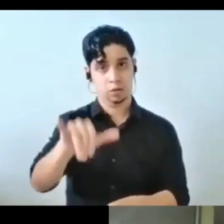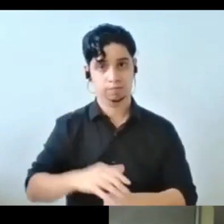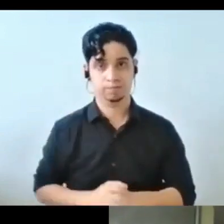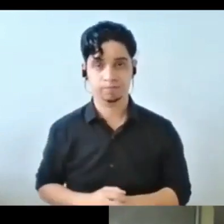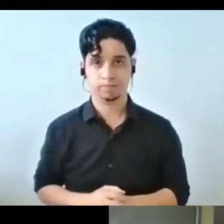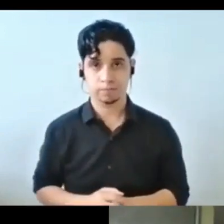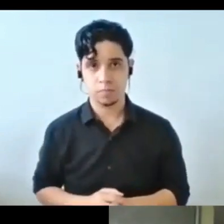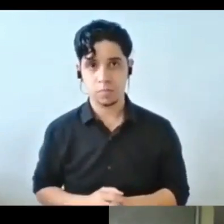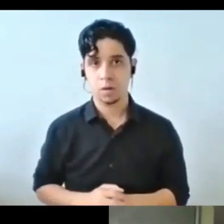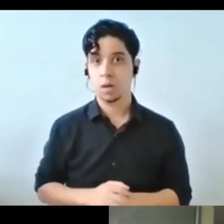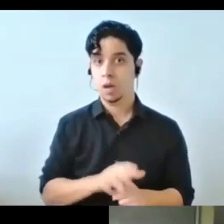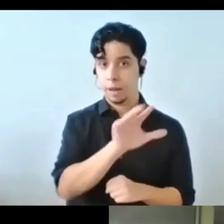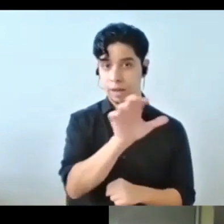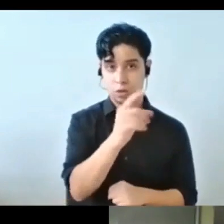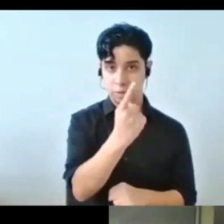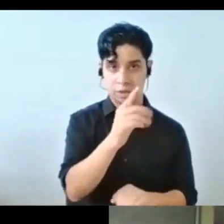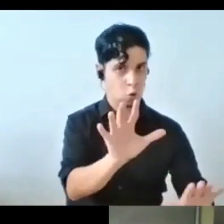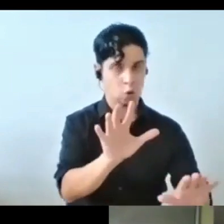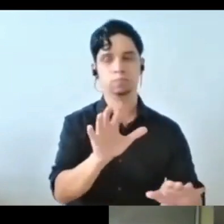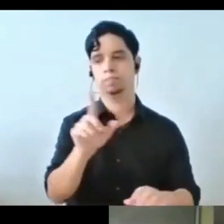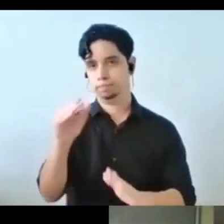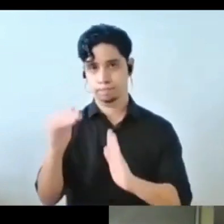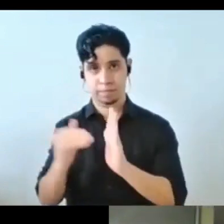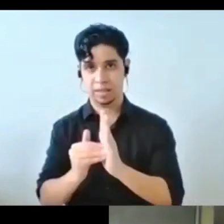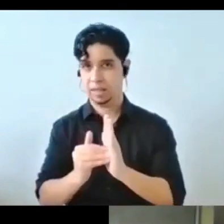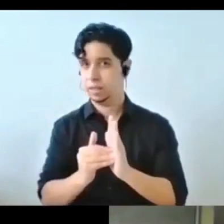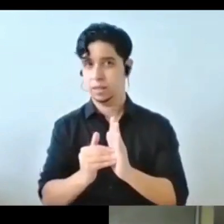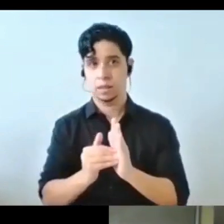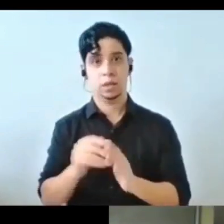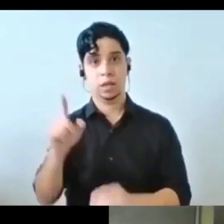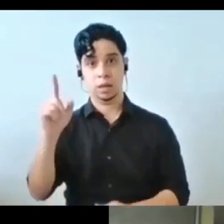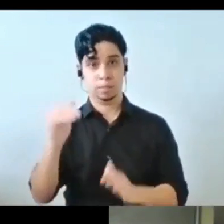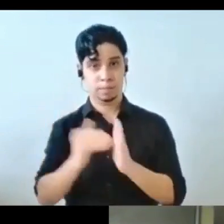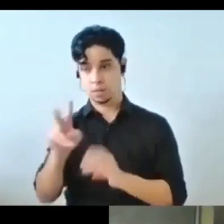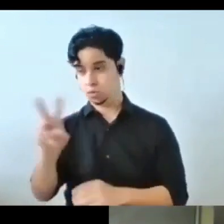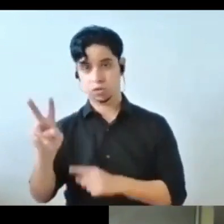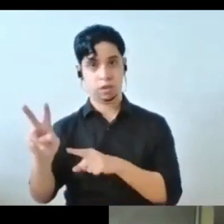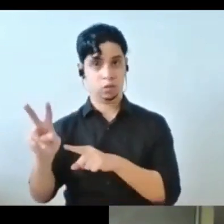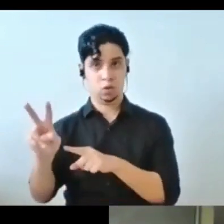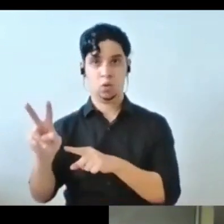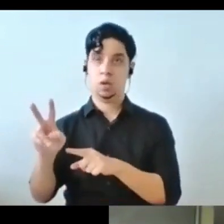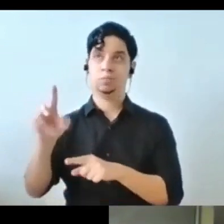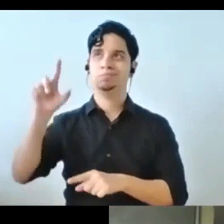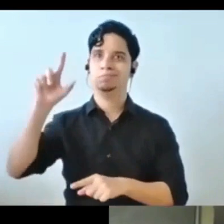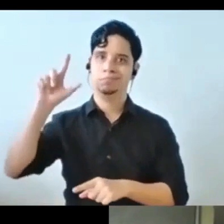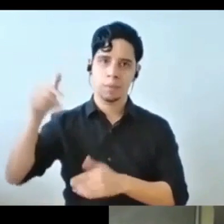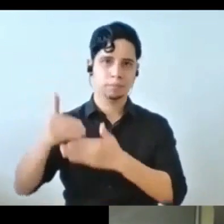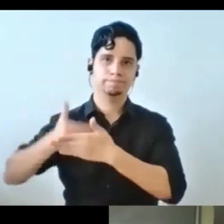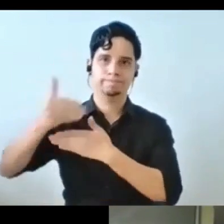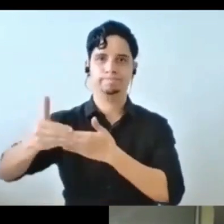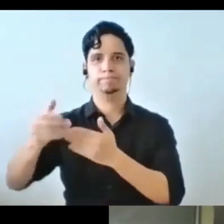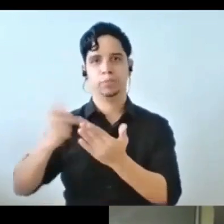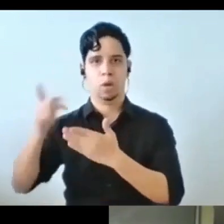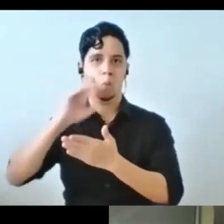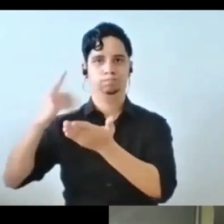solo para los 500, ni para los 1,000, ni para los 1,200, que eso creo que lo vamos a tener que hablar en la próxima. Eso es como